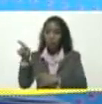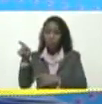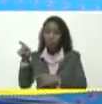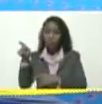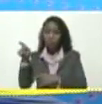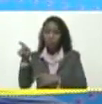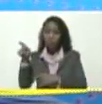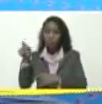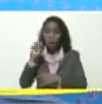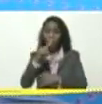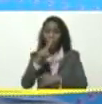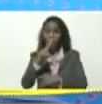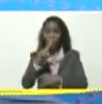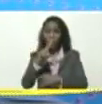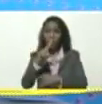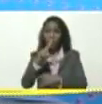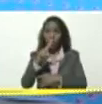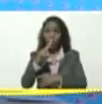A la una.